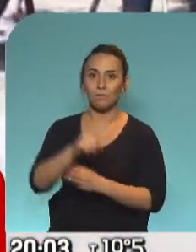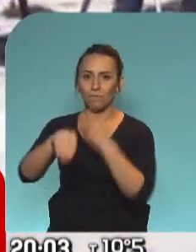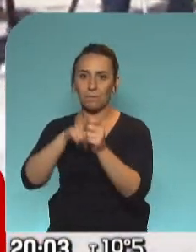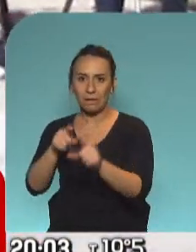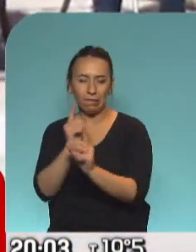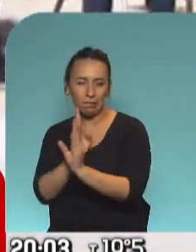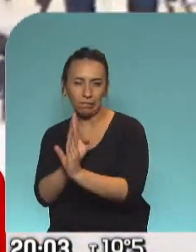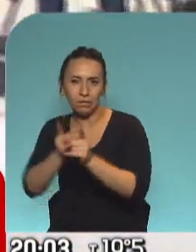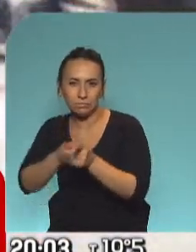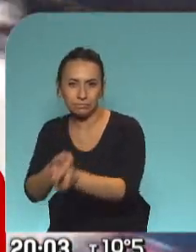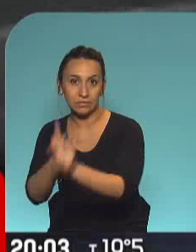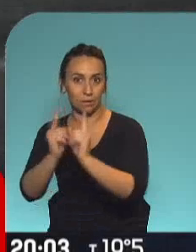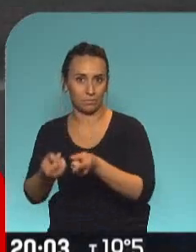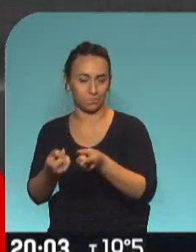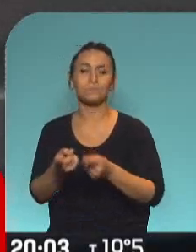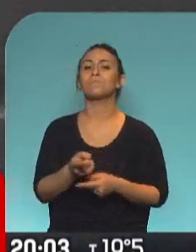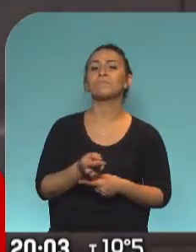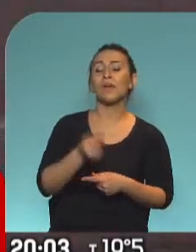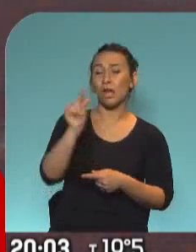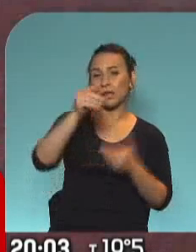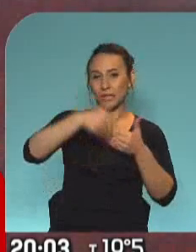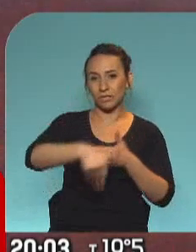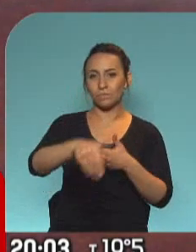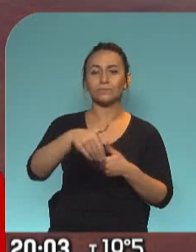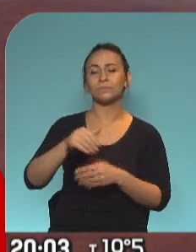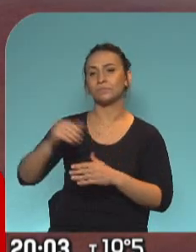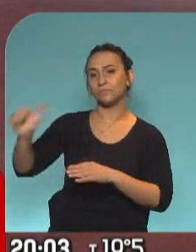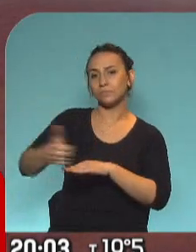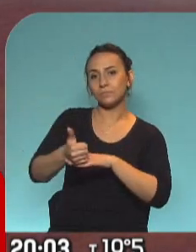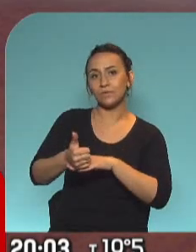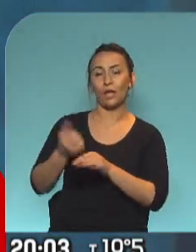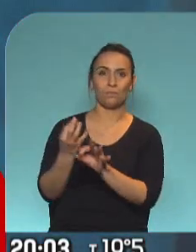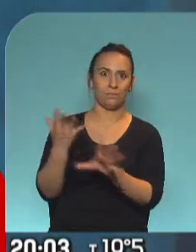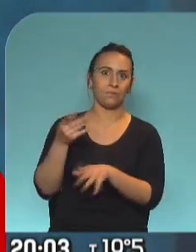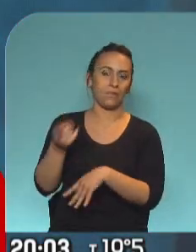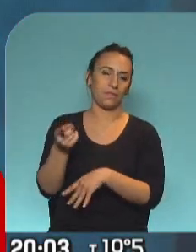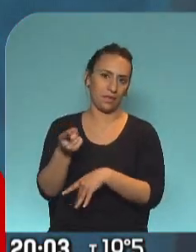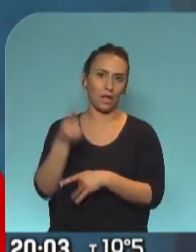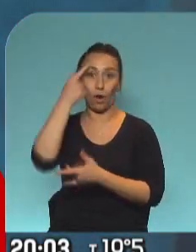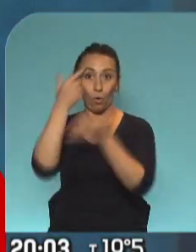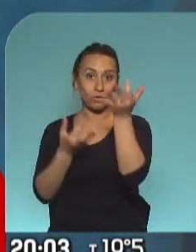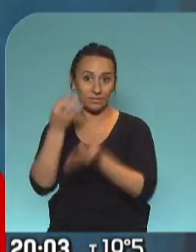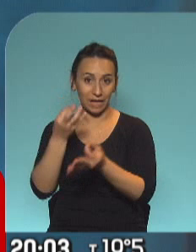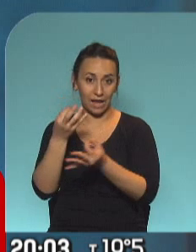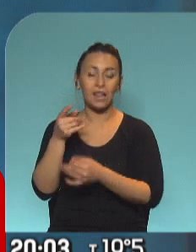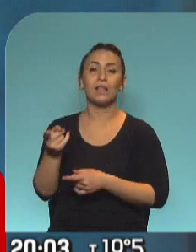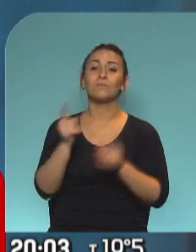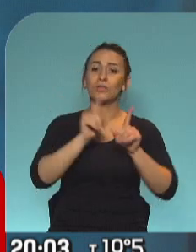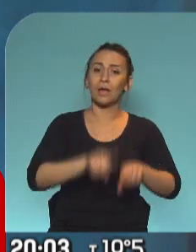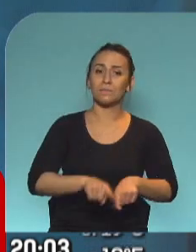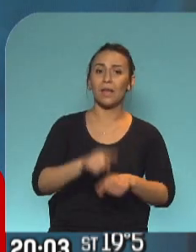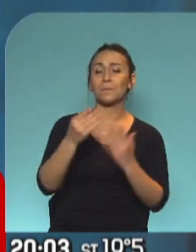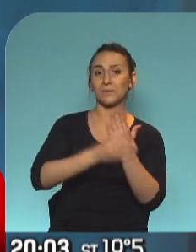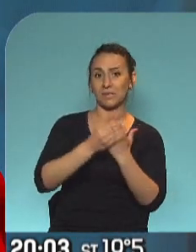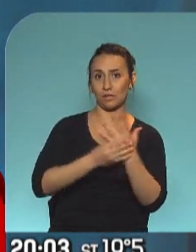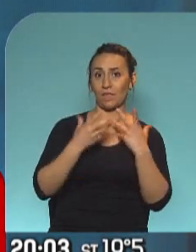En segundos, repito, no solamente tendremos a nuestro especialista de judiciales, a Néstor Espósito, sino la palabra del ministro de Defensa.